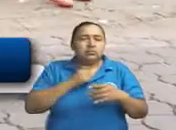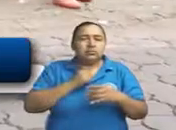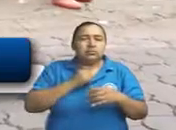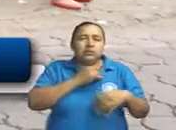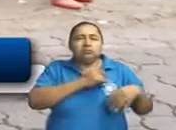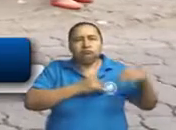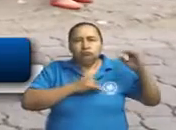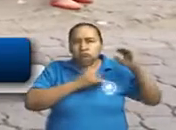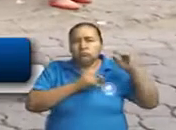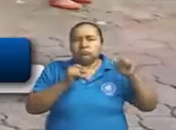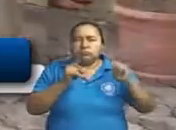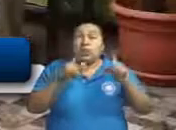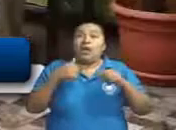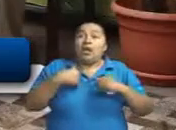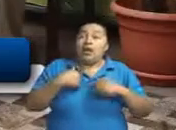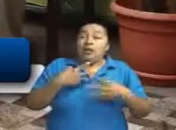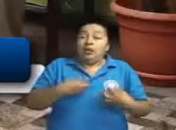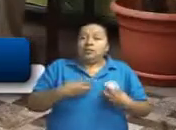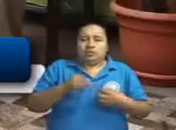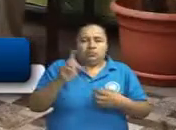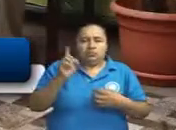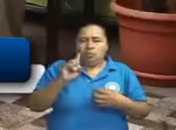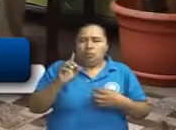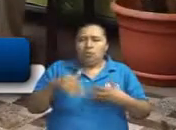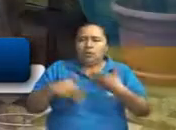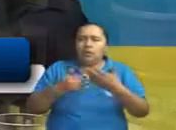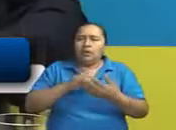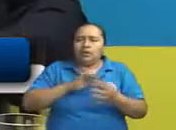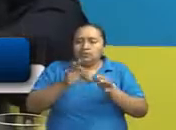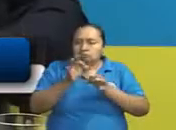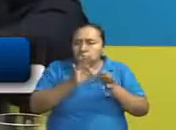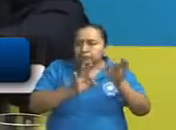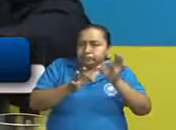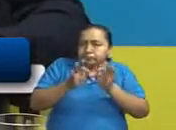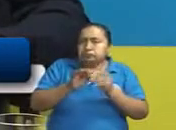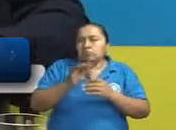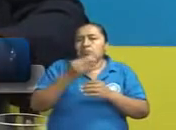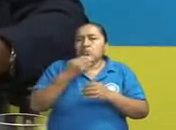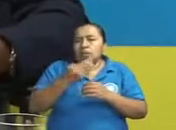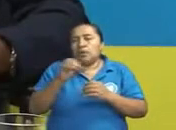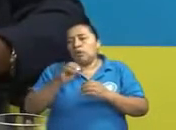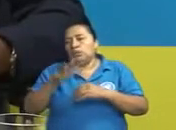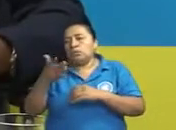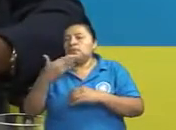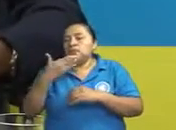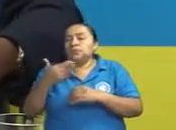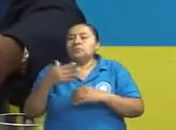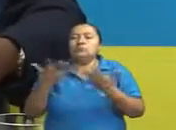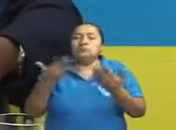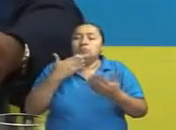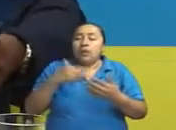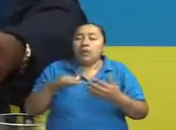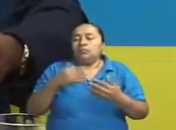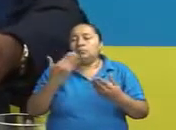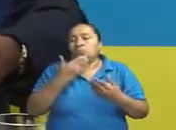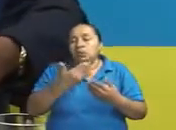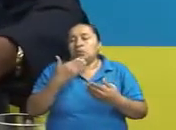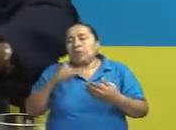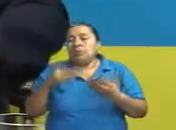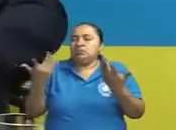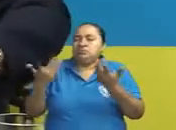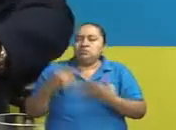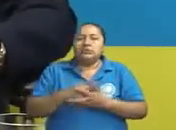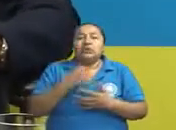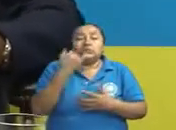cuando se hagan el autoexamen de mama, hay células que son malignas y hay células que son benignas, ¿verdad? Es correcto. Tumores benignos, tumores malignos. Pues. Así